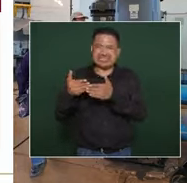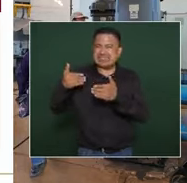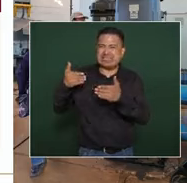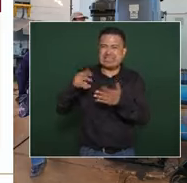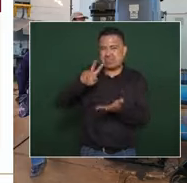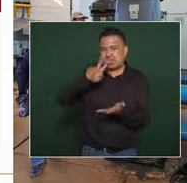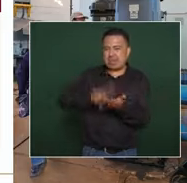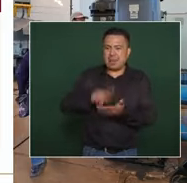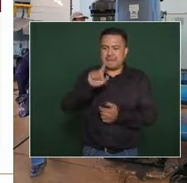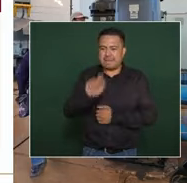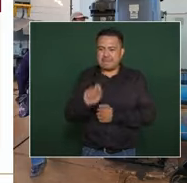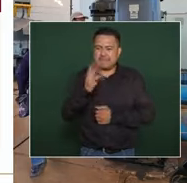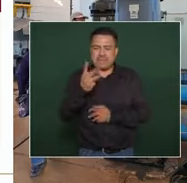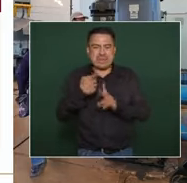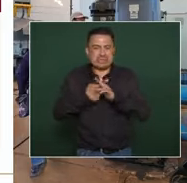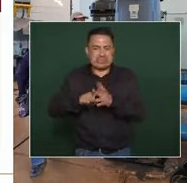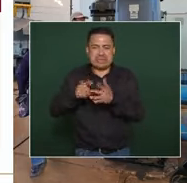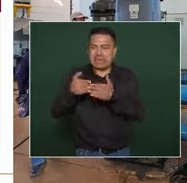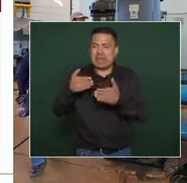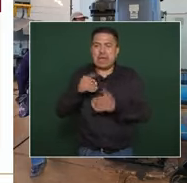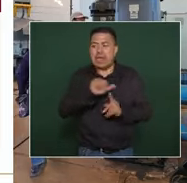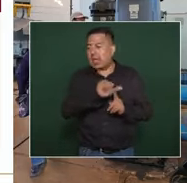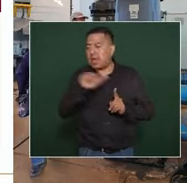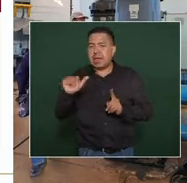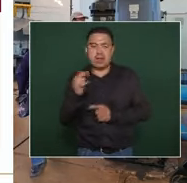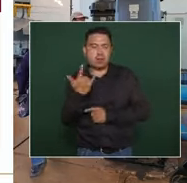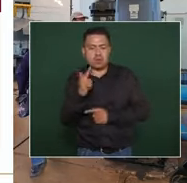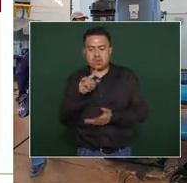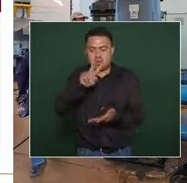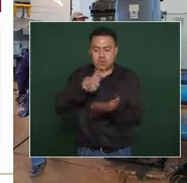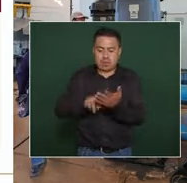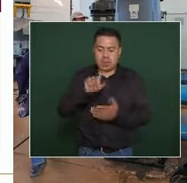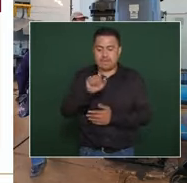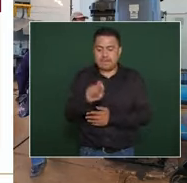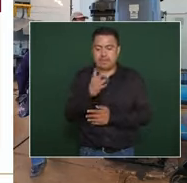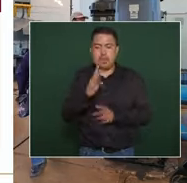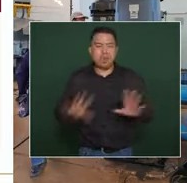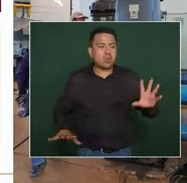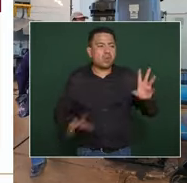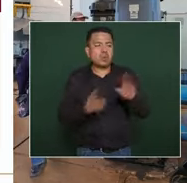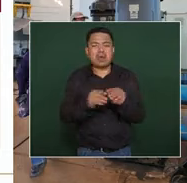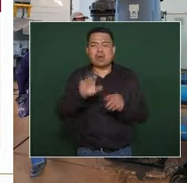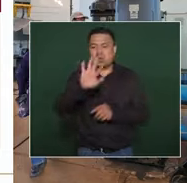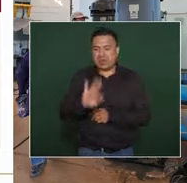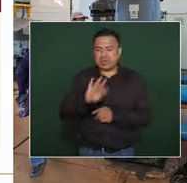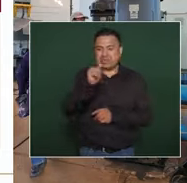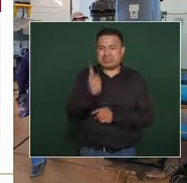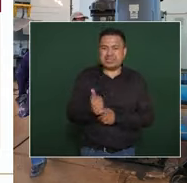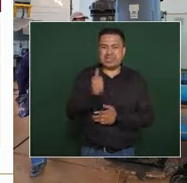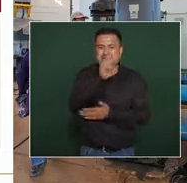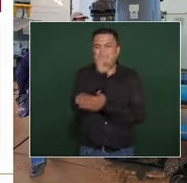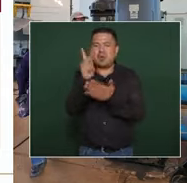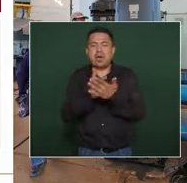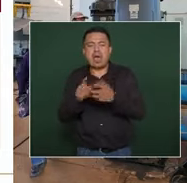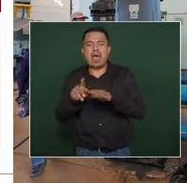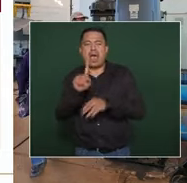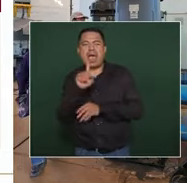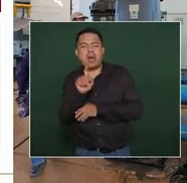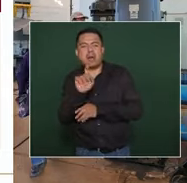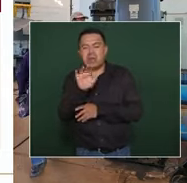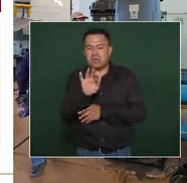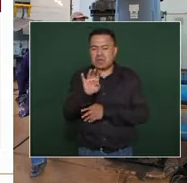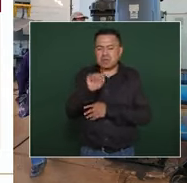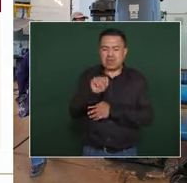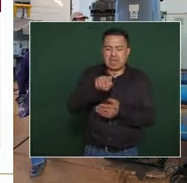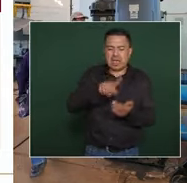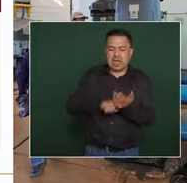noviembre 2023 que iniciamos a julio 2024 van a ser 46 acciones de agua potable, 9